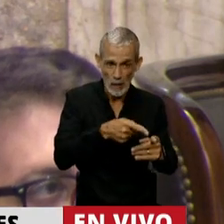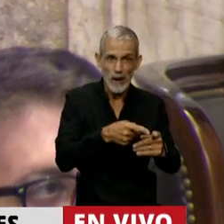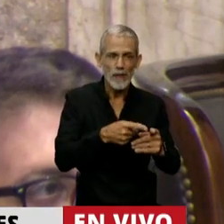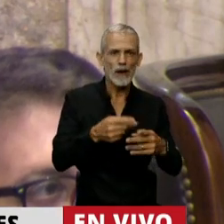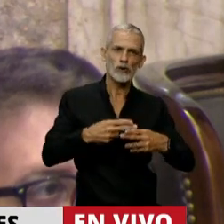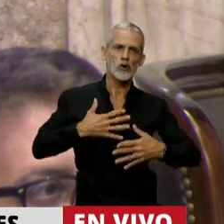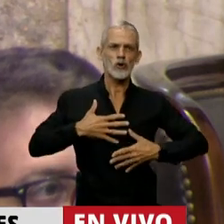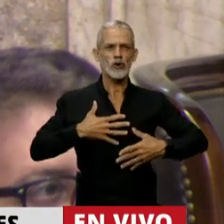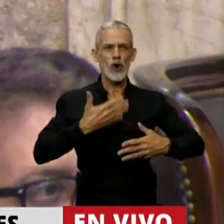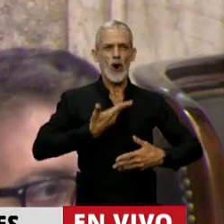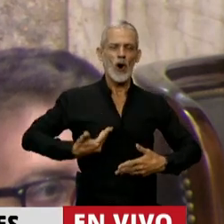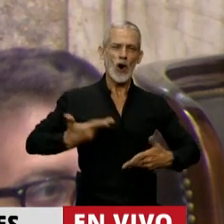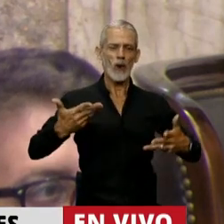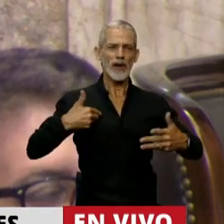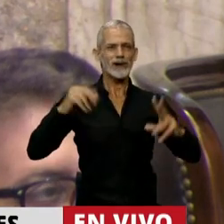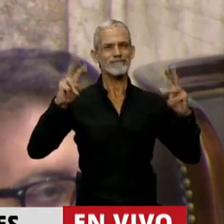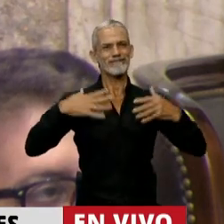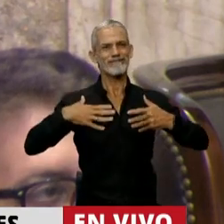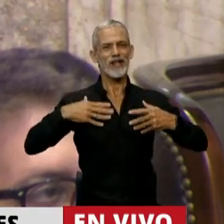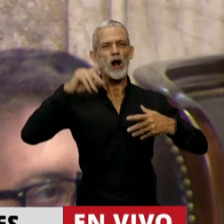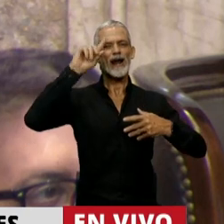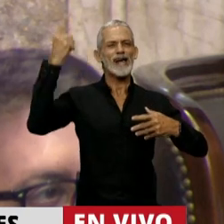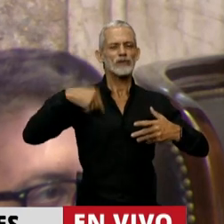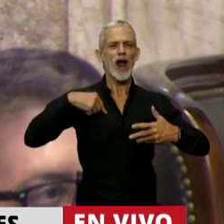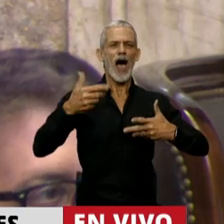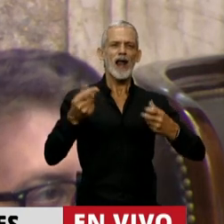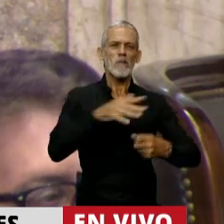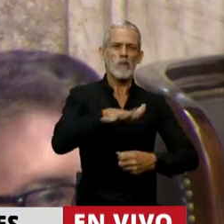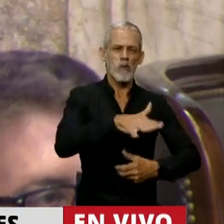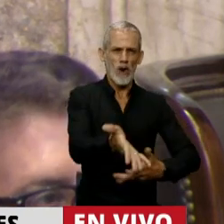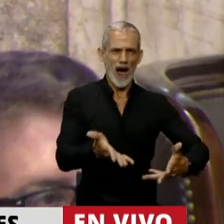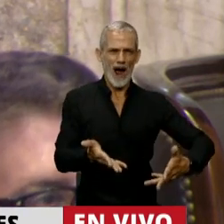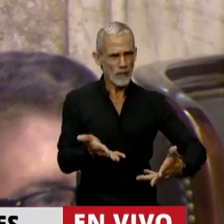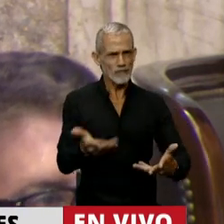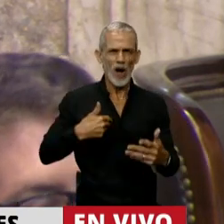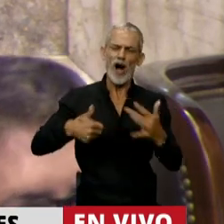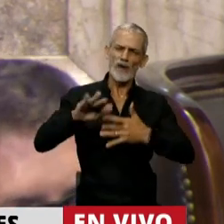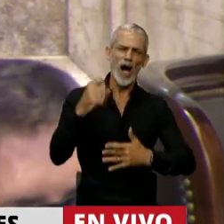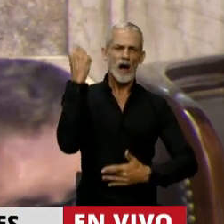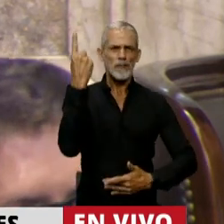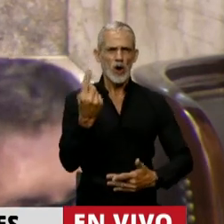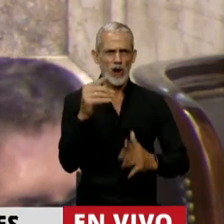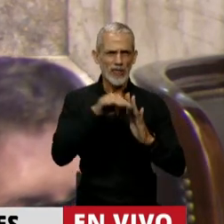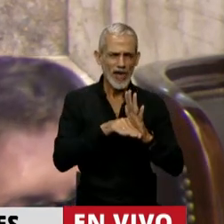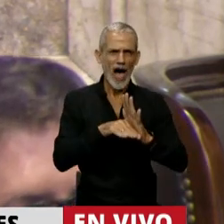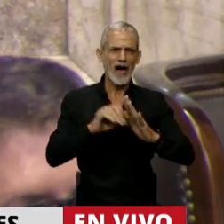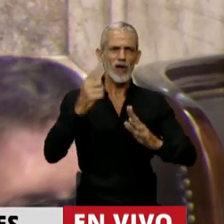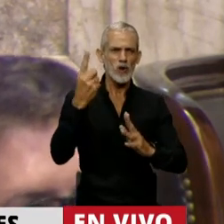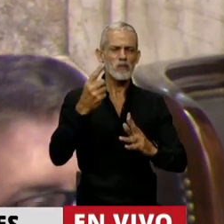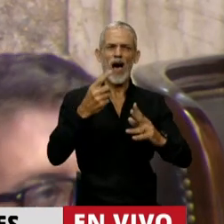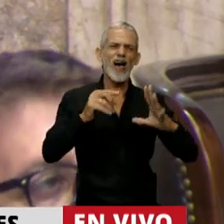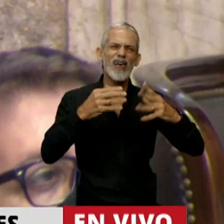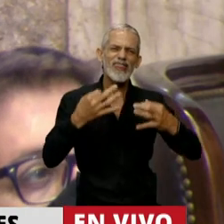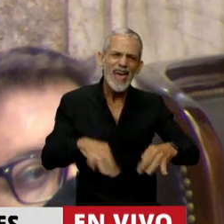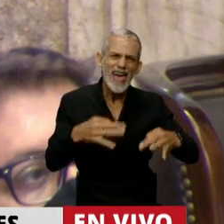de un gobierno que se autotitula nacional y popular, que iba a priorizar a los más